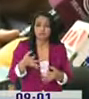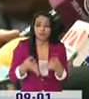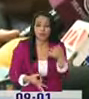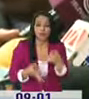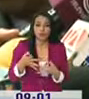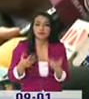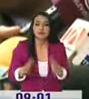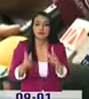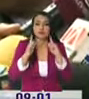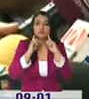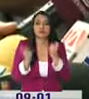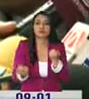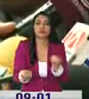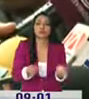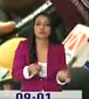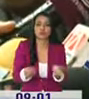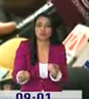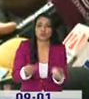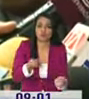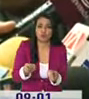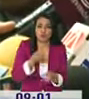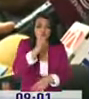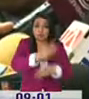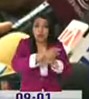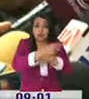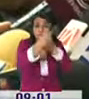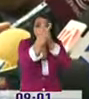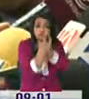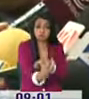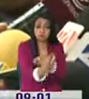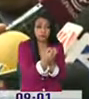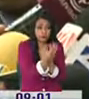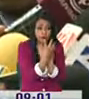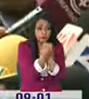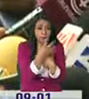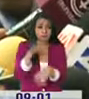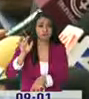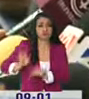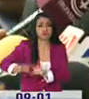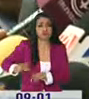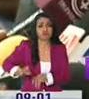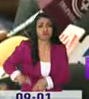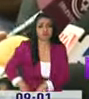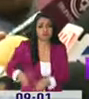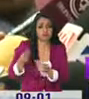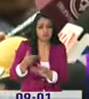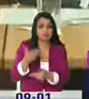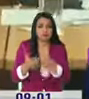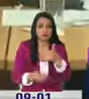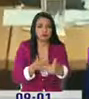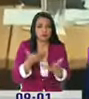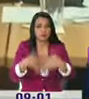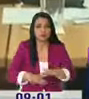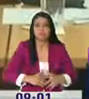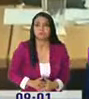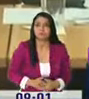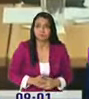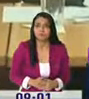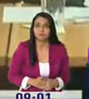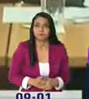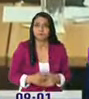juridicidad, ha autorizado que se haga una audiencia para que se levante esa información. Esa información está en procesamiento. Por su parte, el